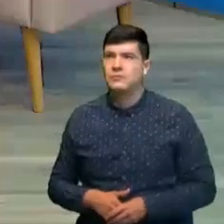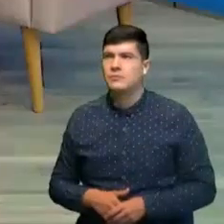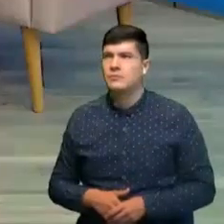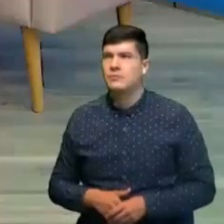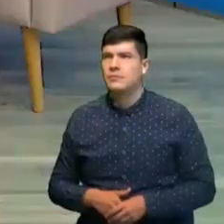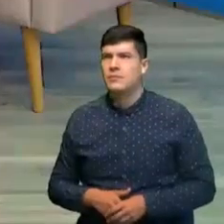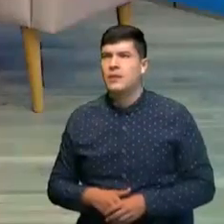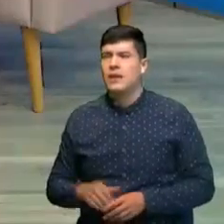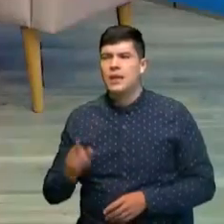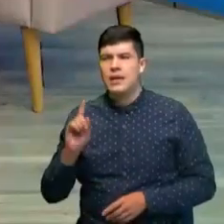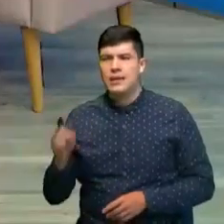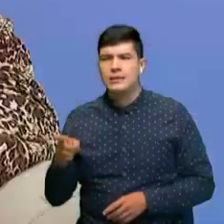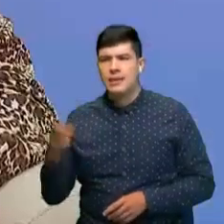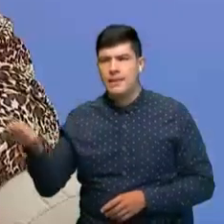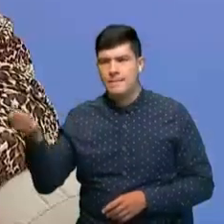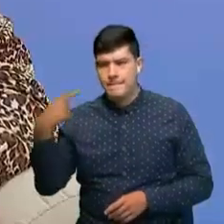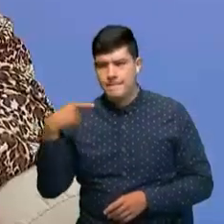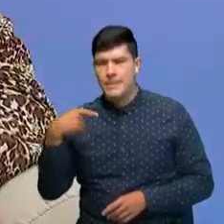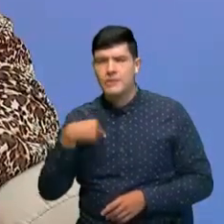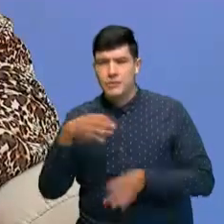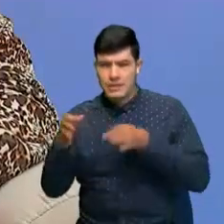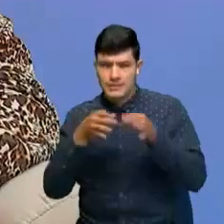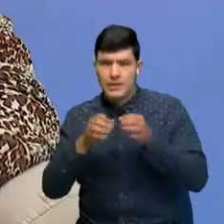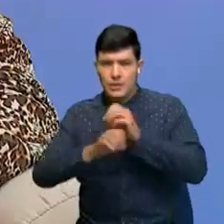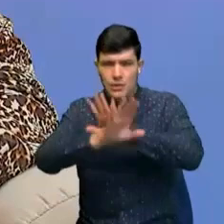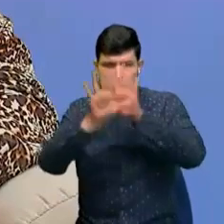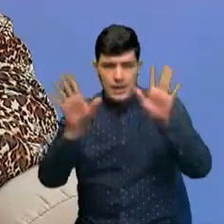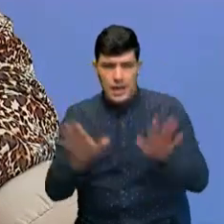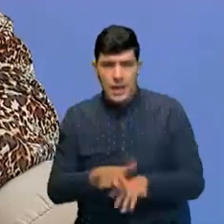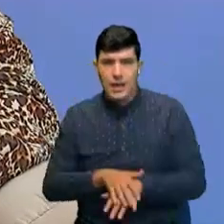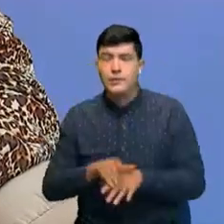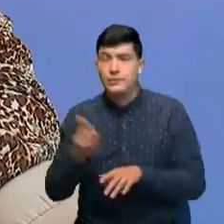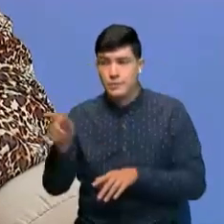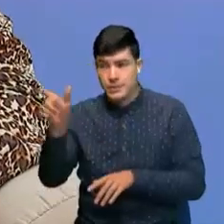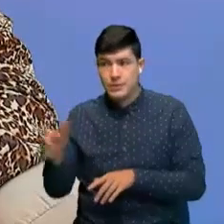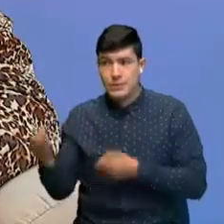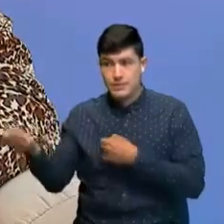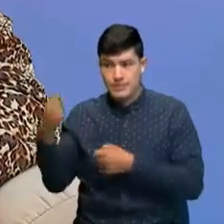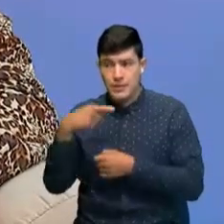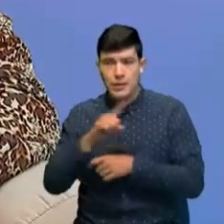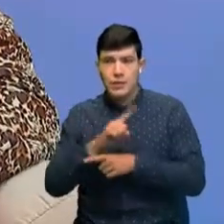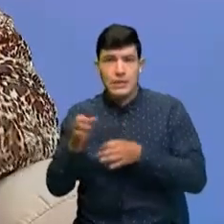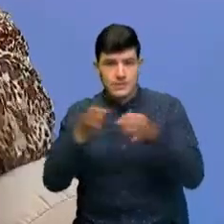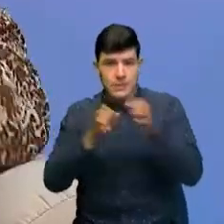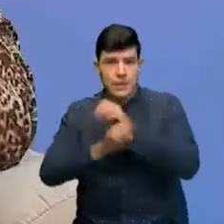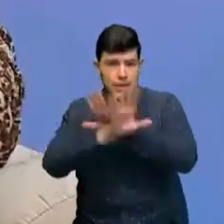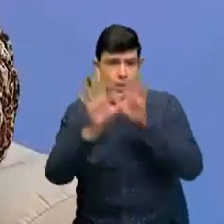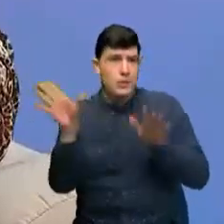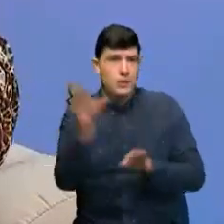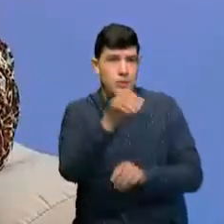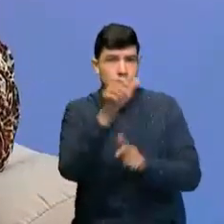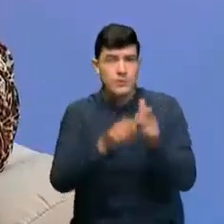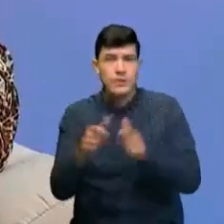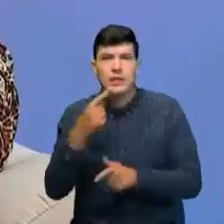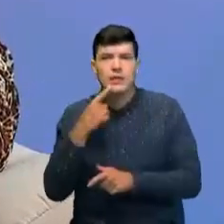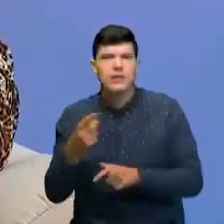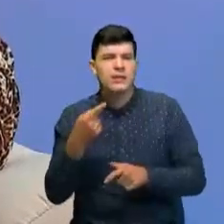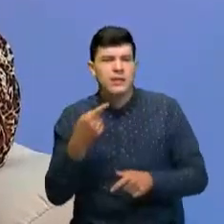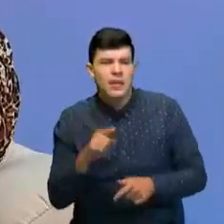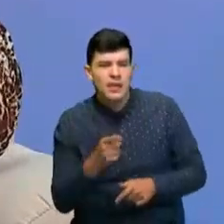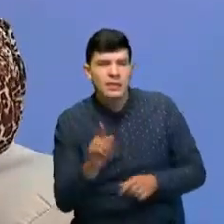cuanto a esa pregunta, yo le quiero aclarar no solamente al que hizo la pregunta, sino a todos los televidentes. ¿Qué es lo que